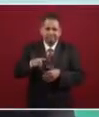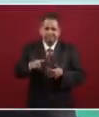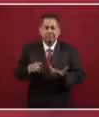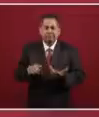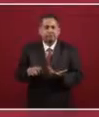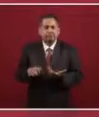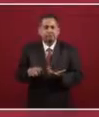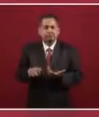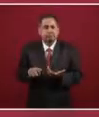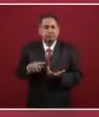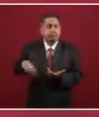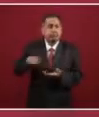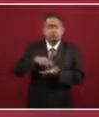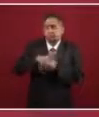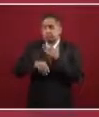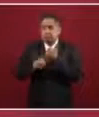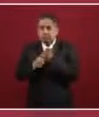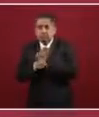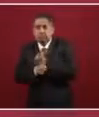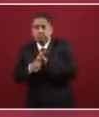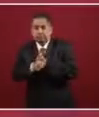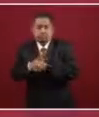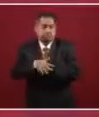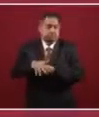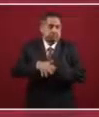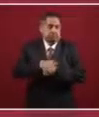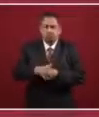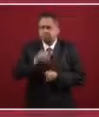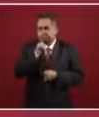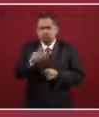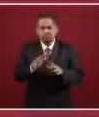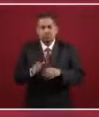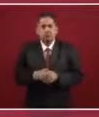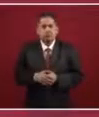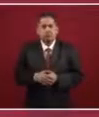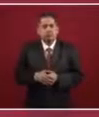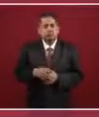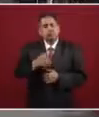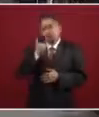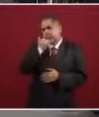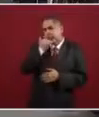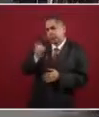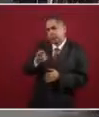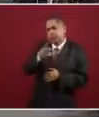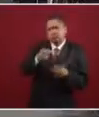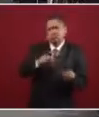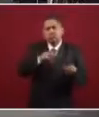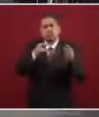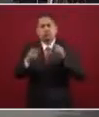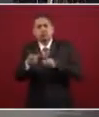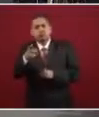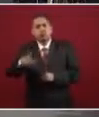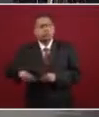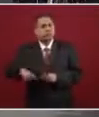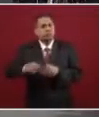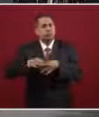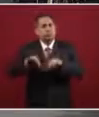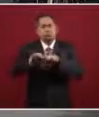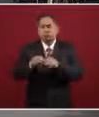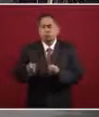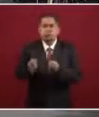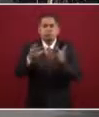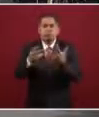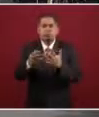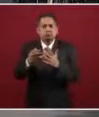no tenemos nada que ocultar. Perdón, presidente, pero en su gobierno ha aumentado de manera importante el número